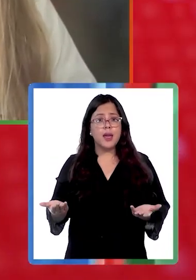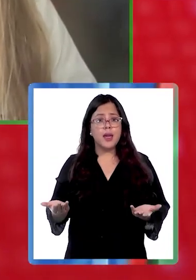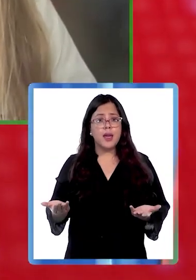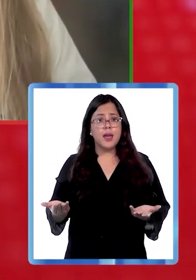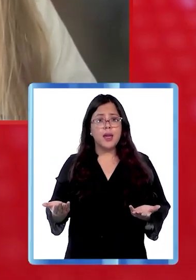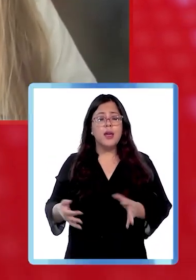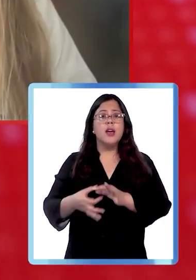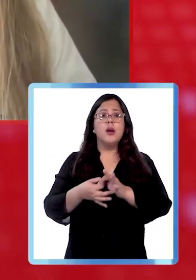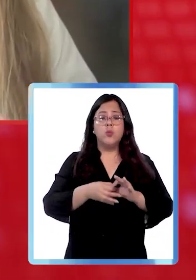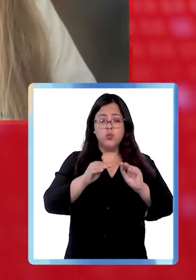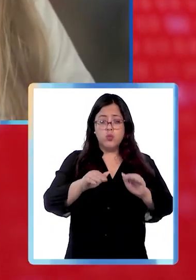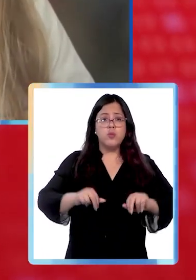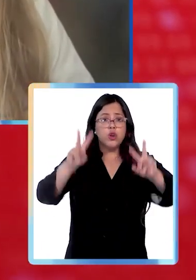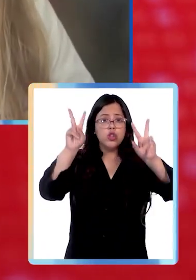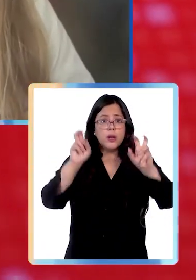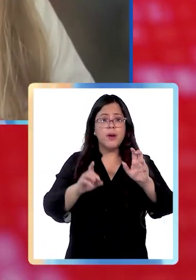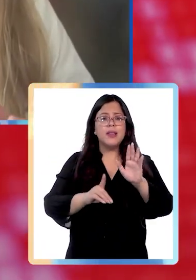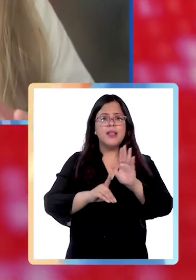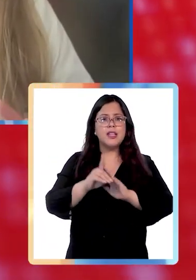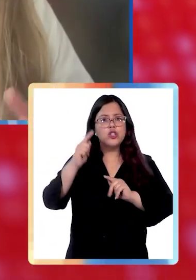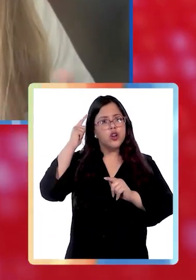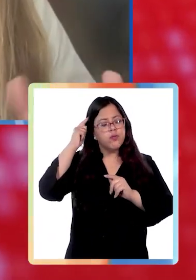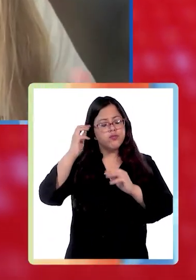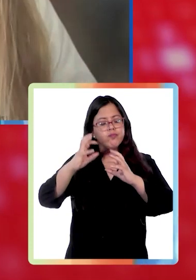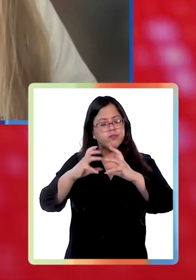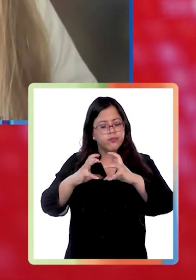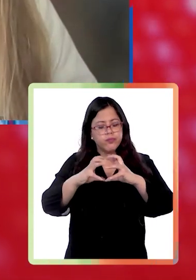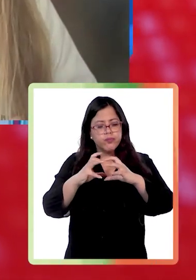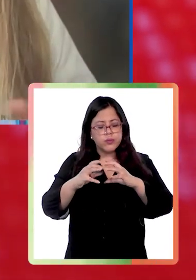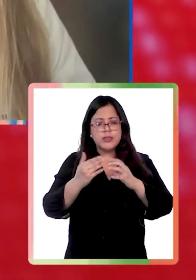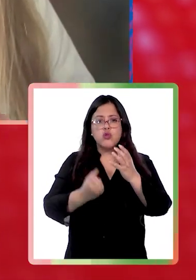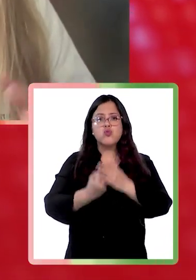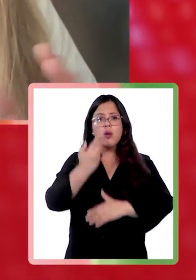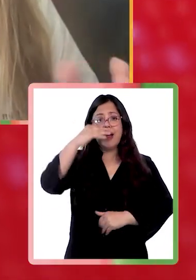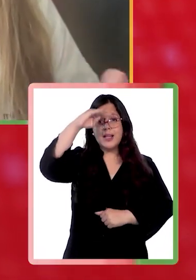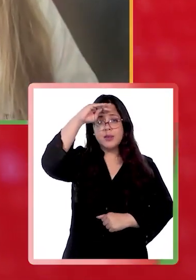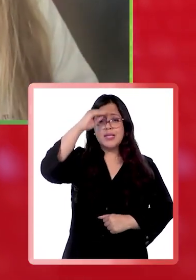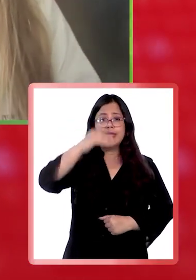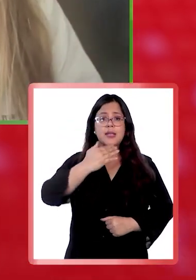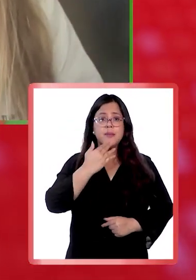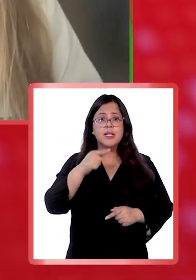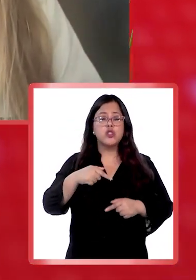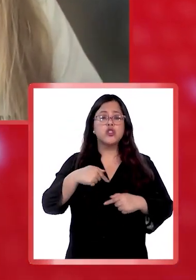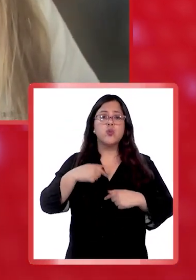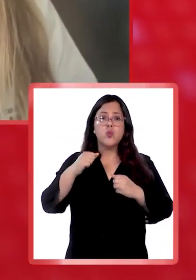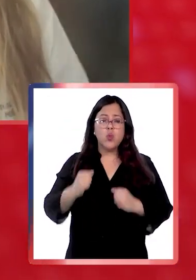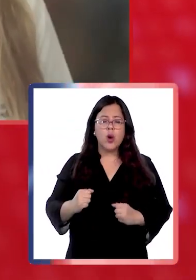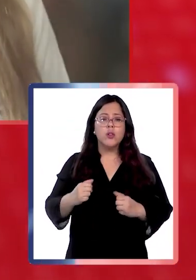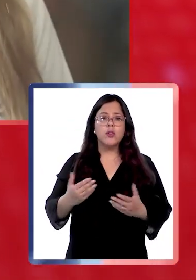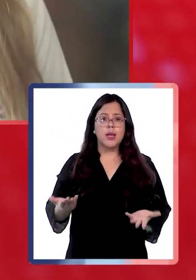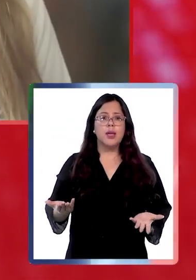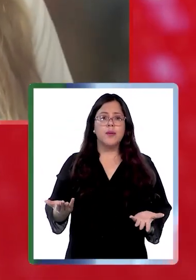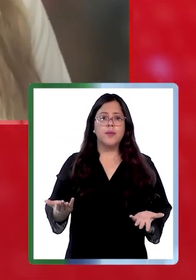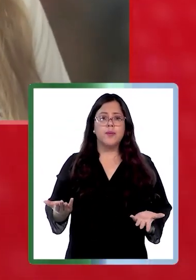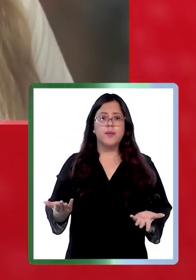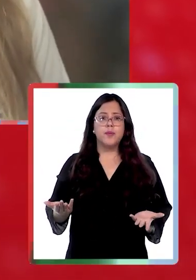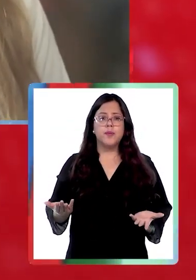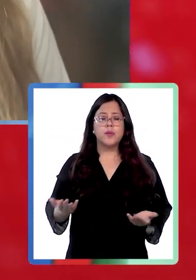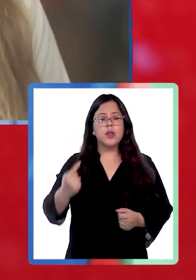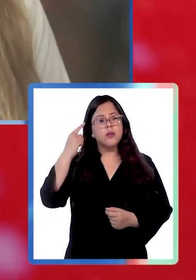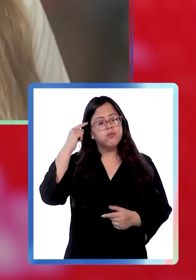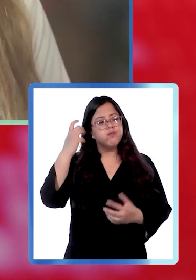se va produciendo es que también por el mismo tema del desarrollo cerebral y la exposición a nuevas experiencias, yo puedo